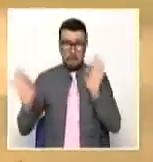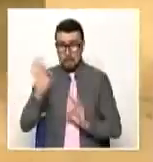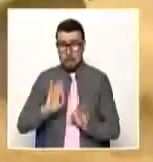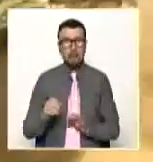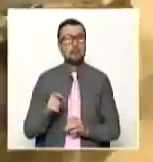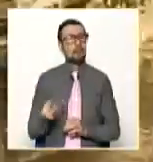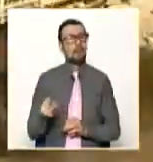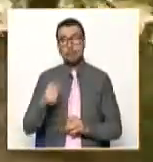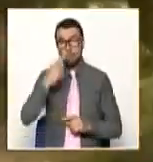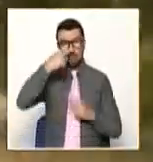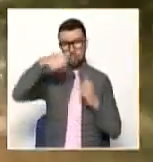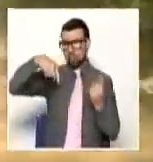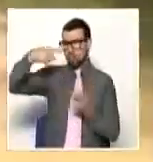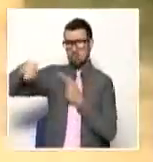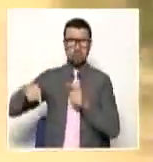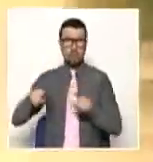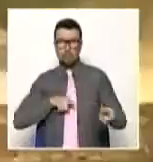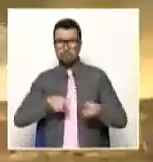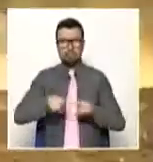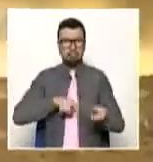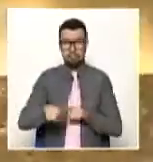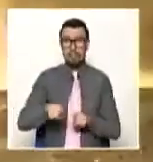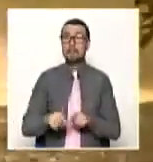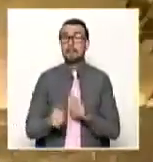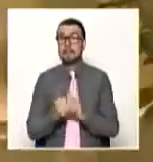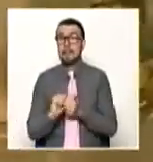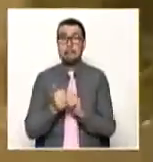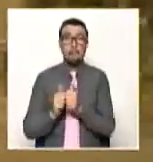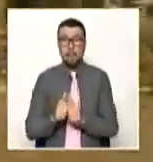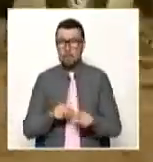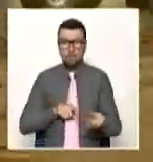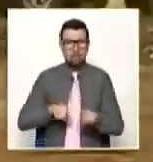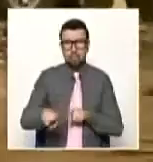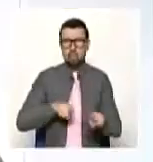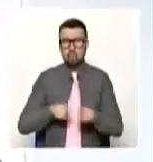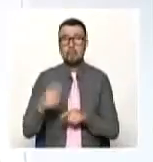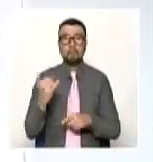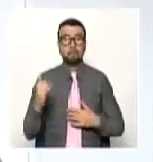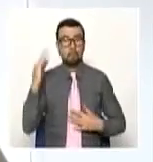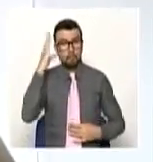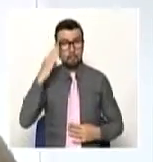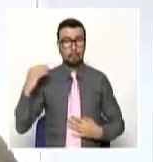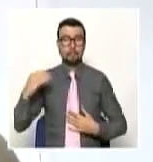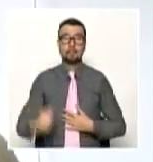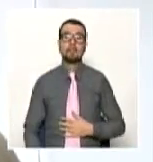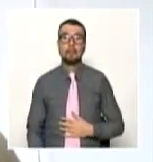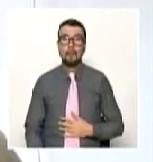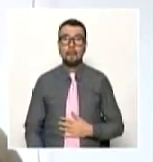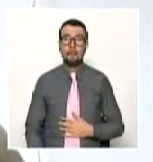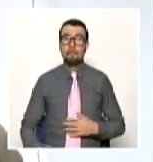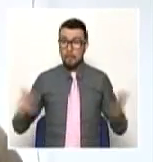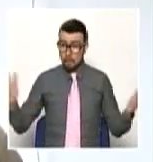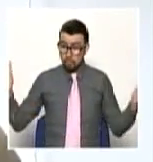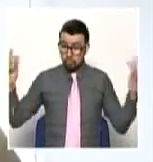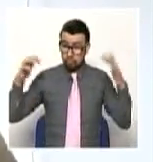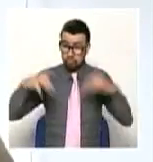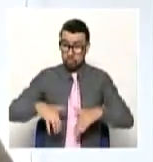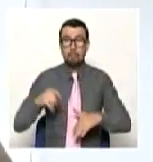rally turístico todoterreno, la magia de los deportes a motor en las vías quindianas. Es traer a las familias